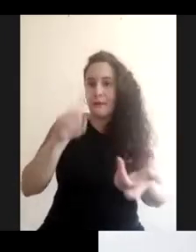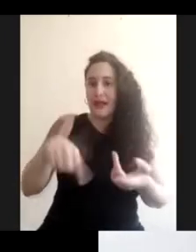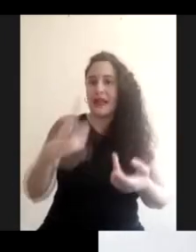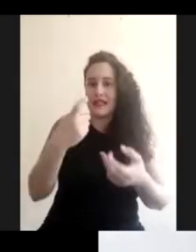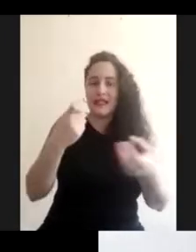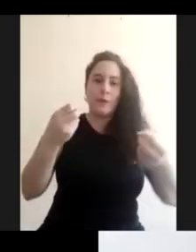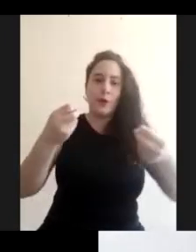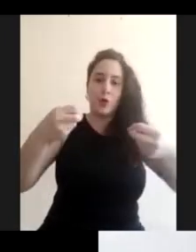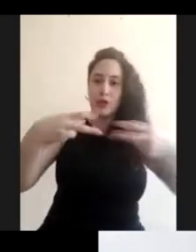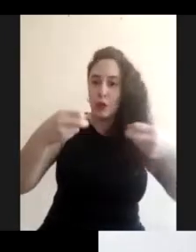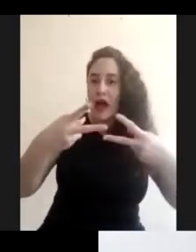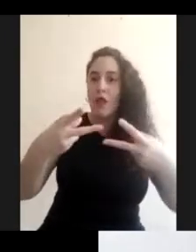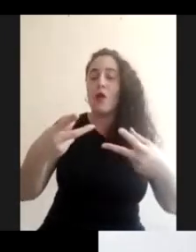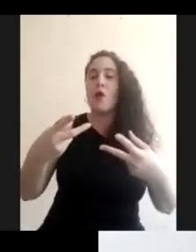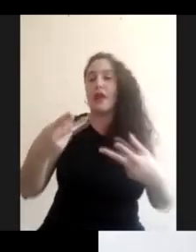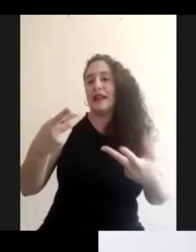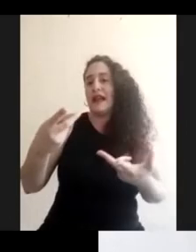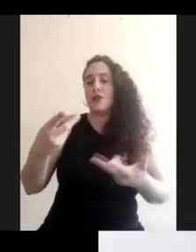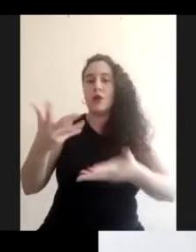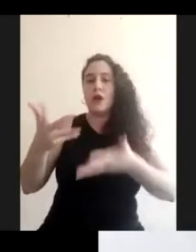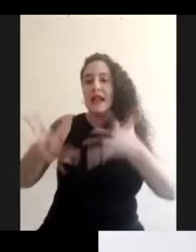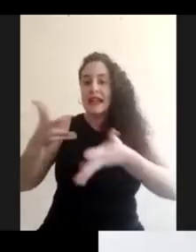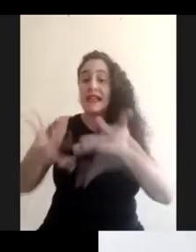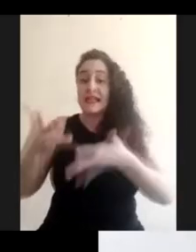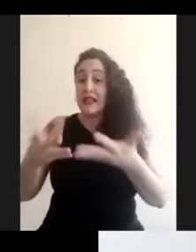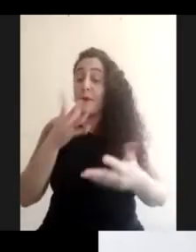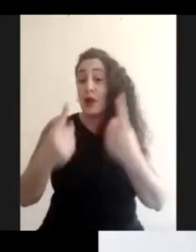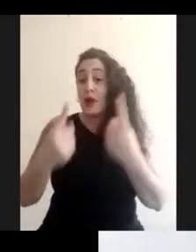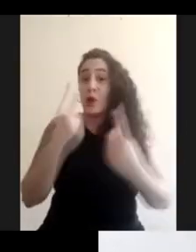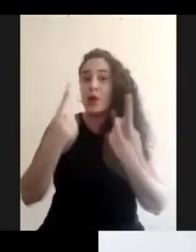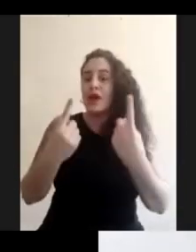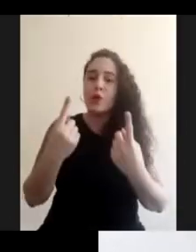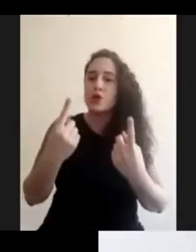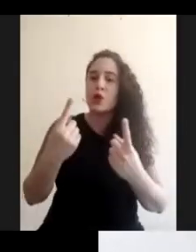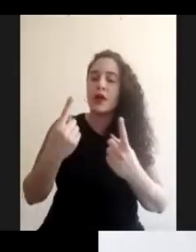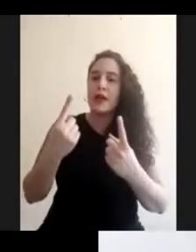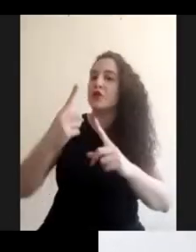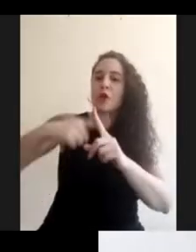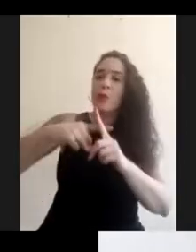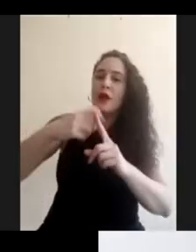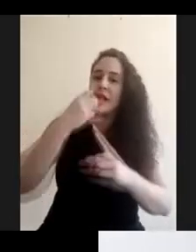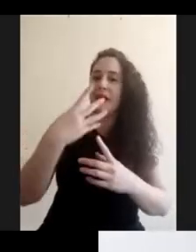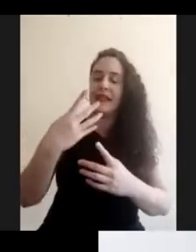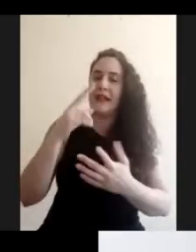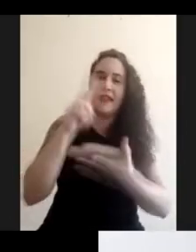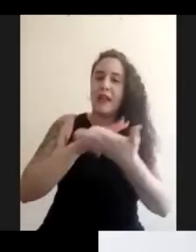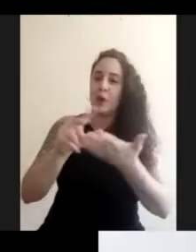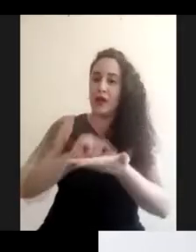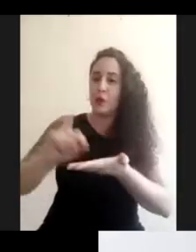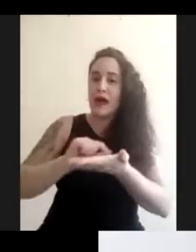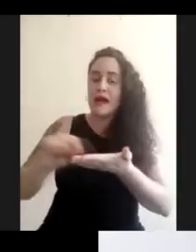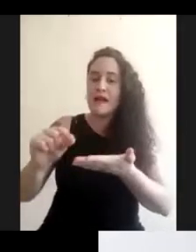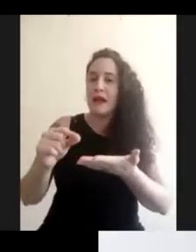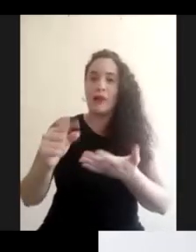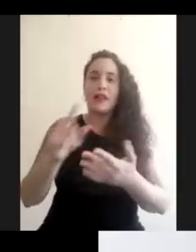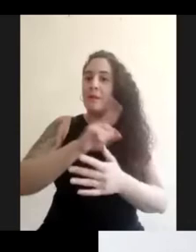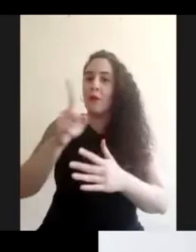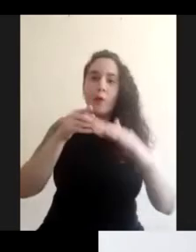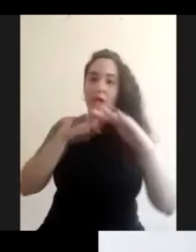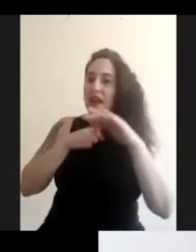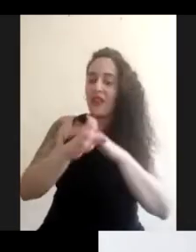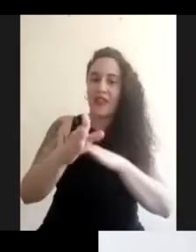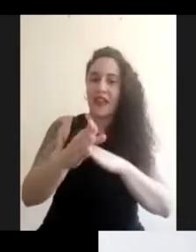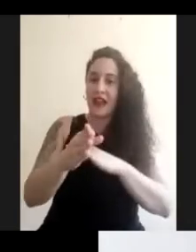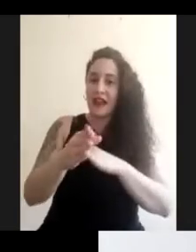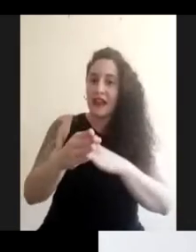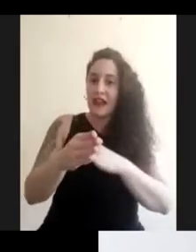donde también necesitan pues, un subtitulado o en este caso que se les signe porque algunos incluso no tienen un buen nivel de lectoescritura. Entonces tampoco